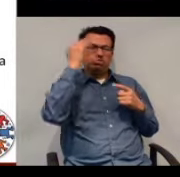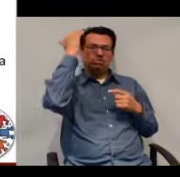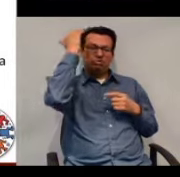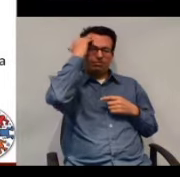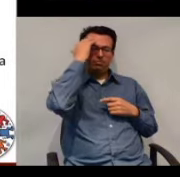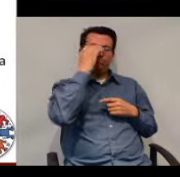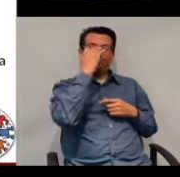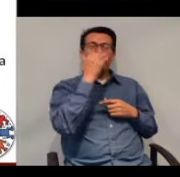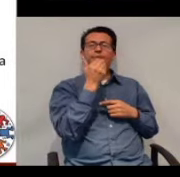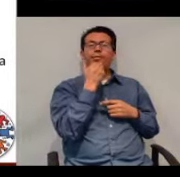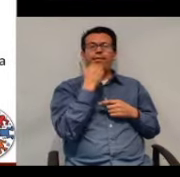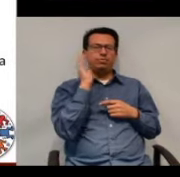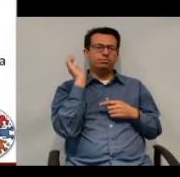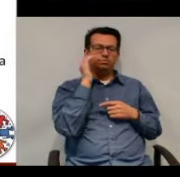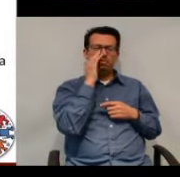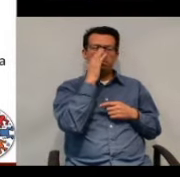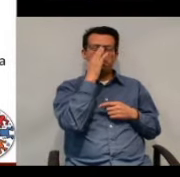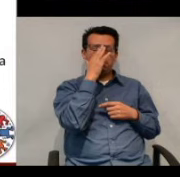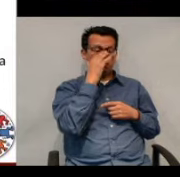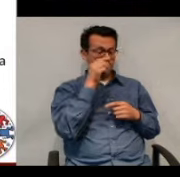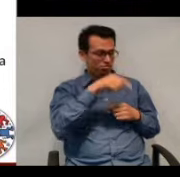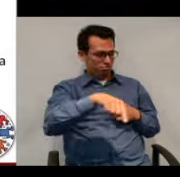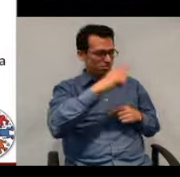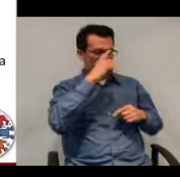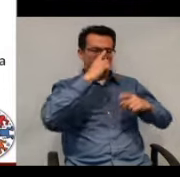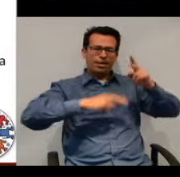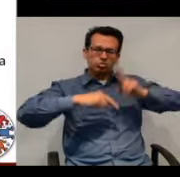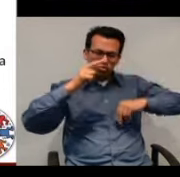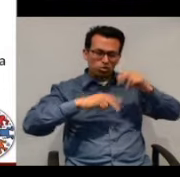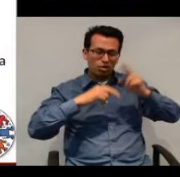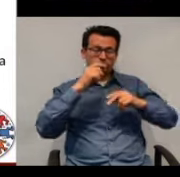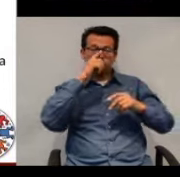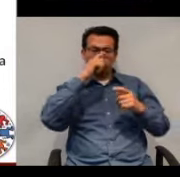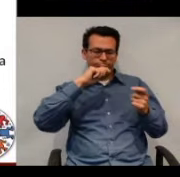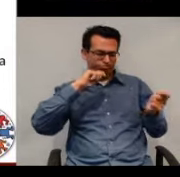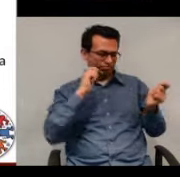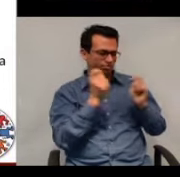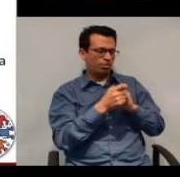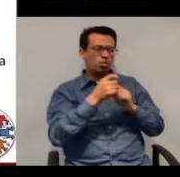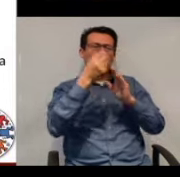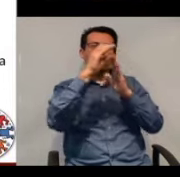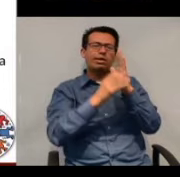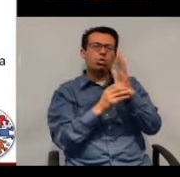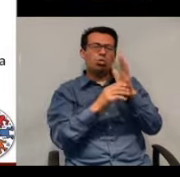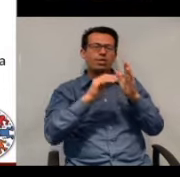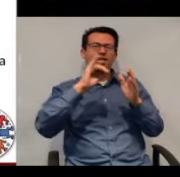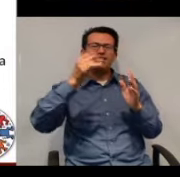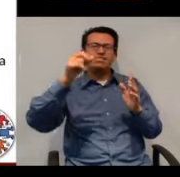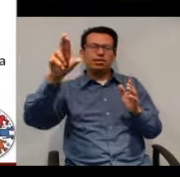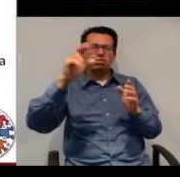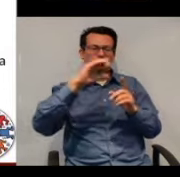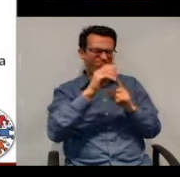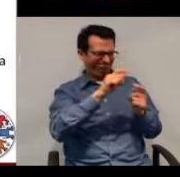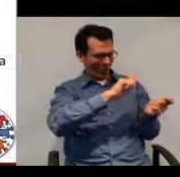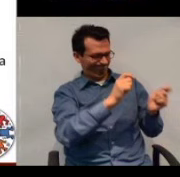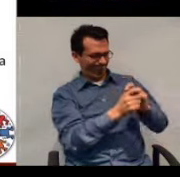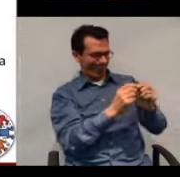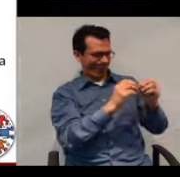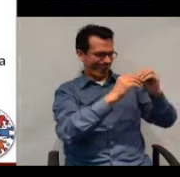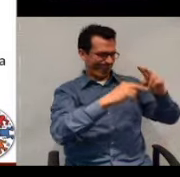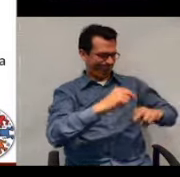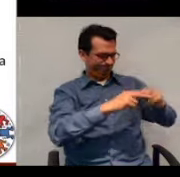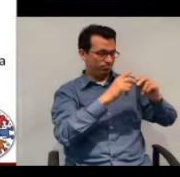es la estructuración de currículos interculturales y que armonicen también el